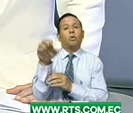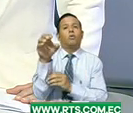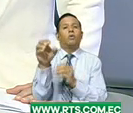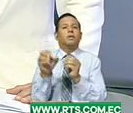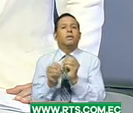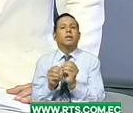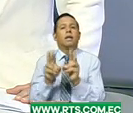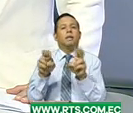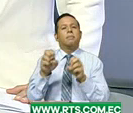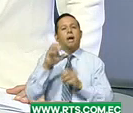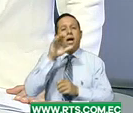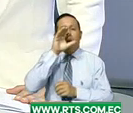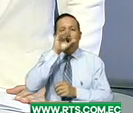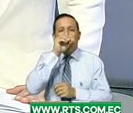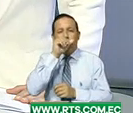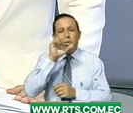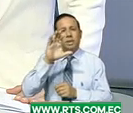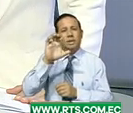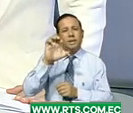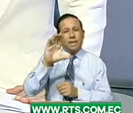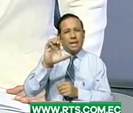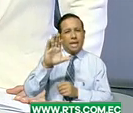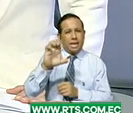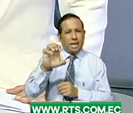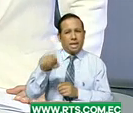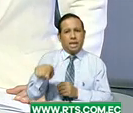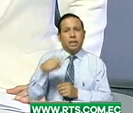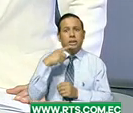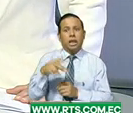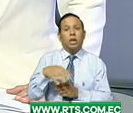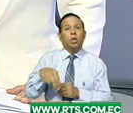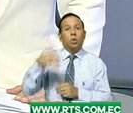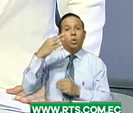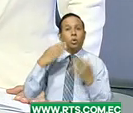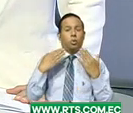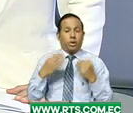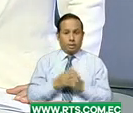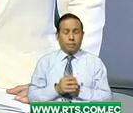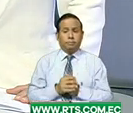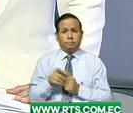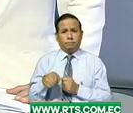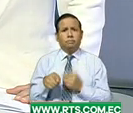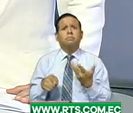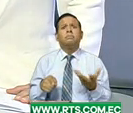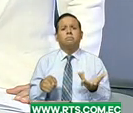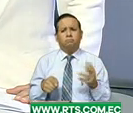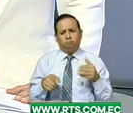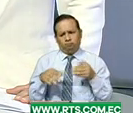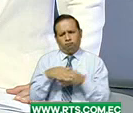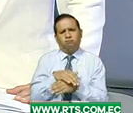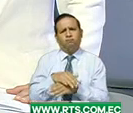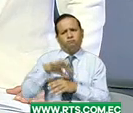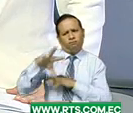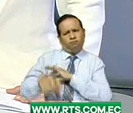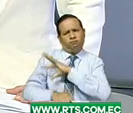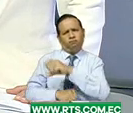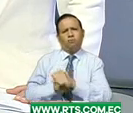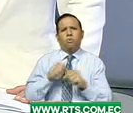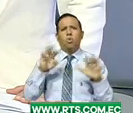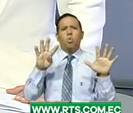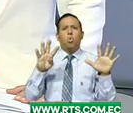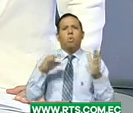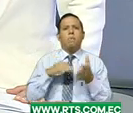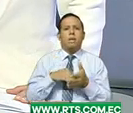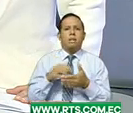Comisión de Tránsito del Ecuador ubicadas en la avenida Juan Tancamarengo al norte de Guayaquil. Se sustrajeron al menos $9,000 en